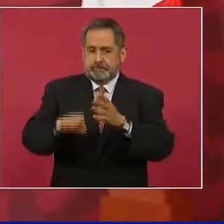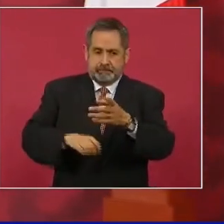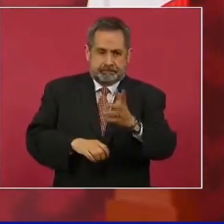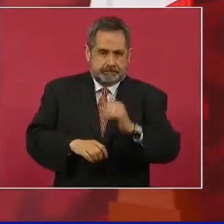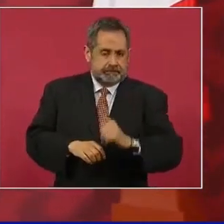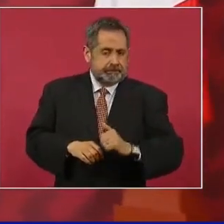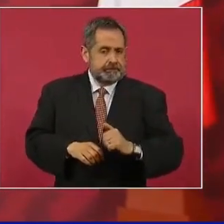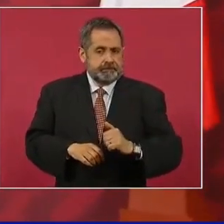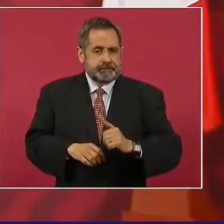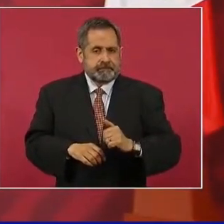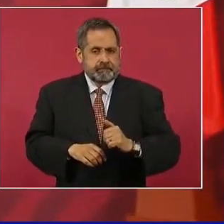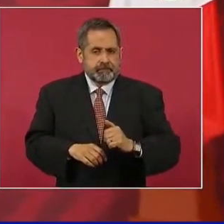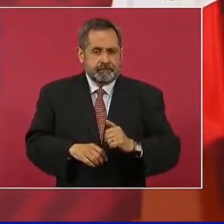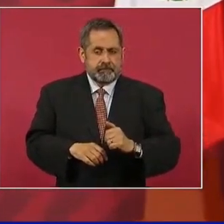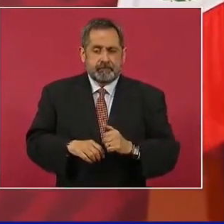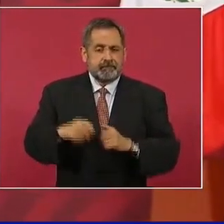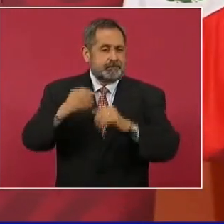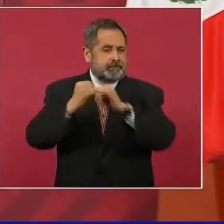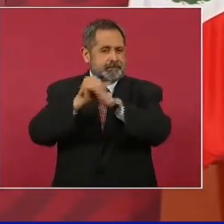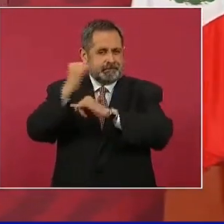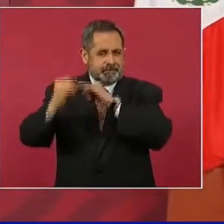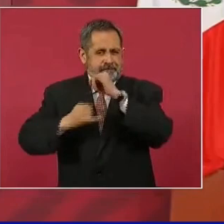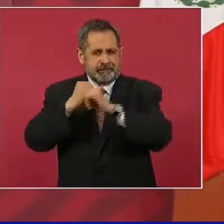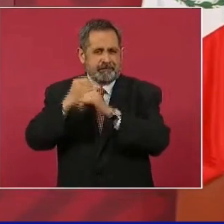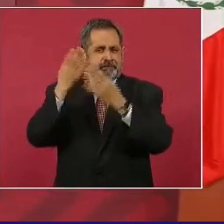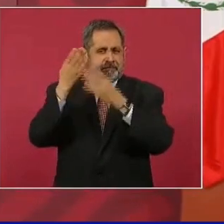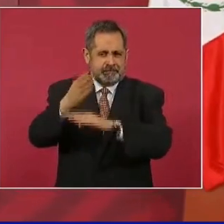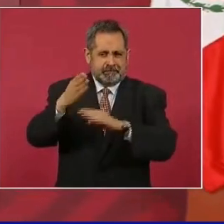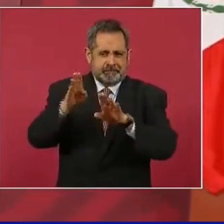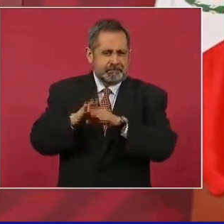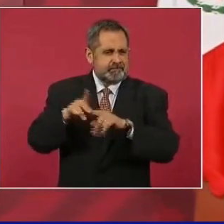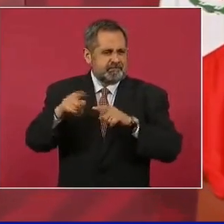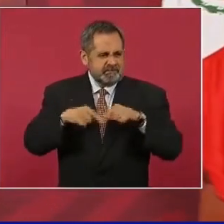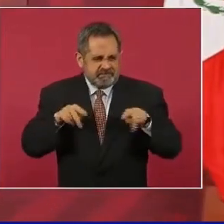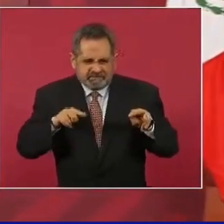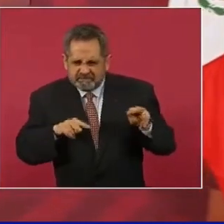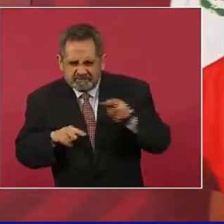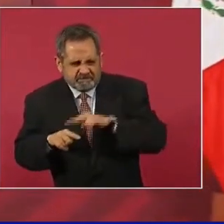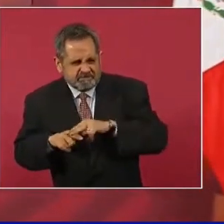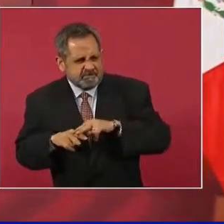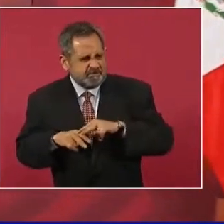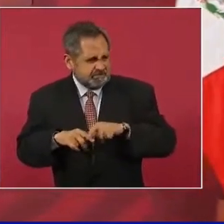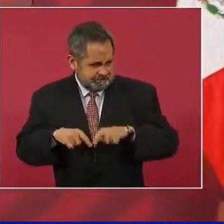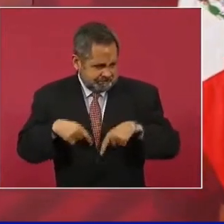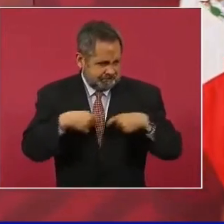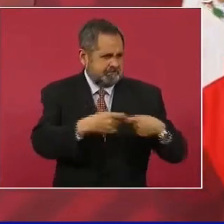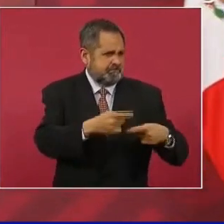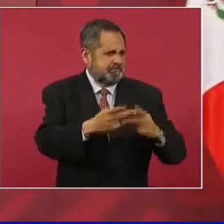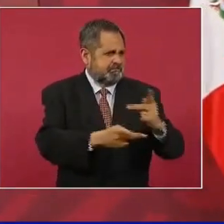que los fondos financieros, los llamados fondos buitres,